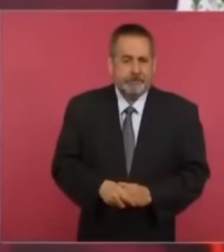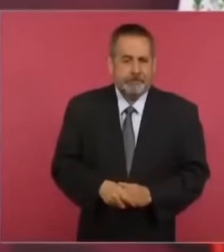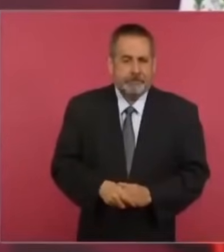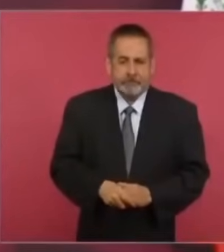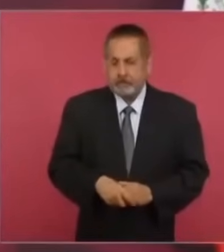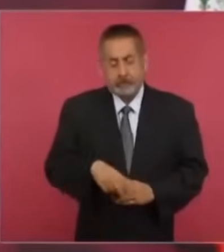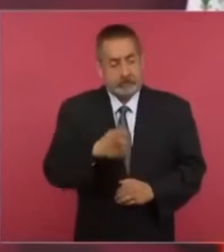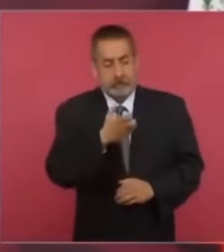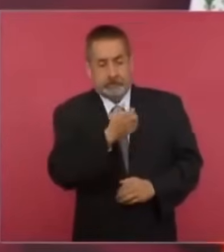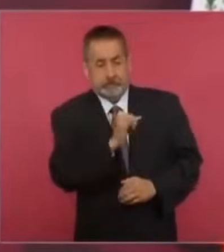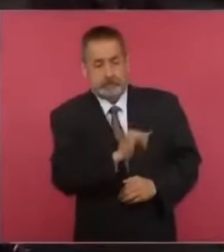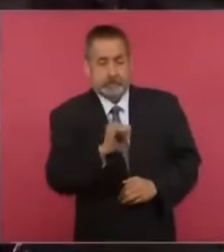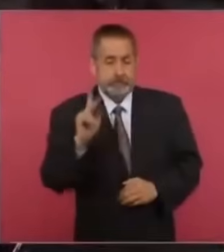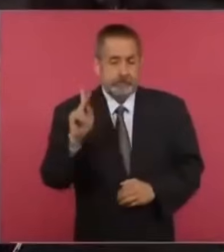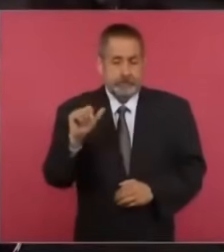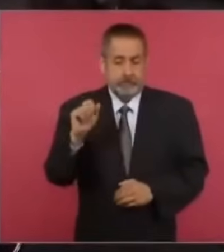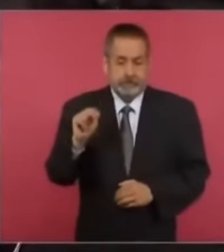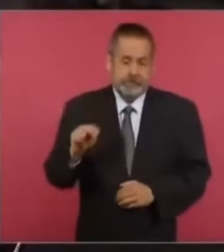origen,